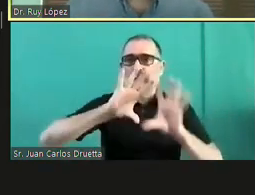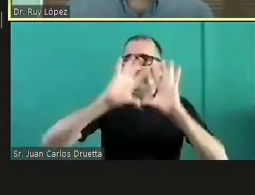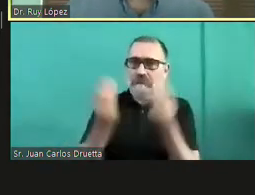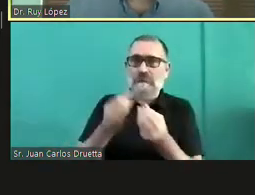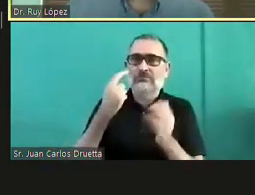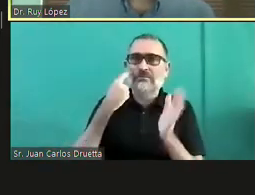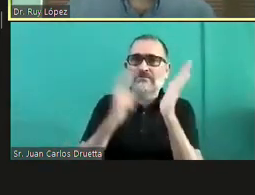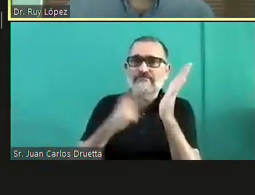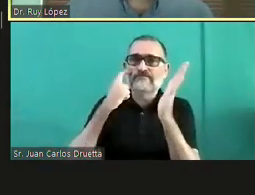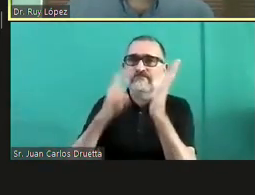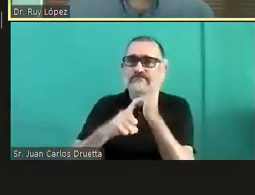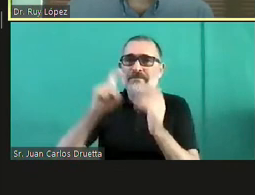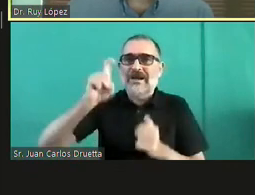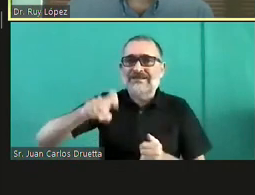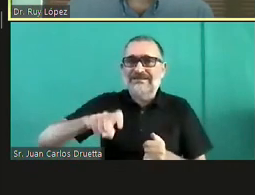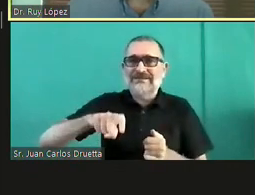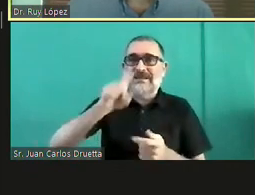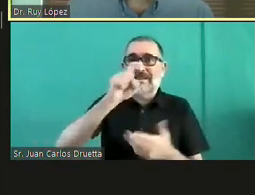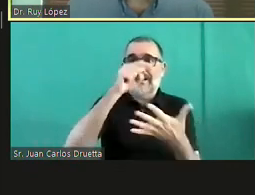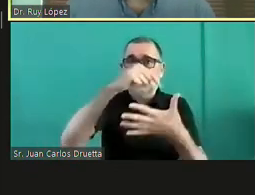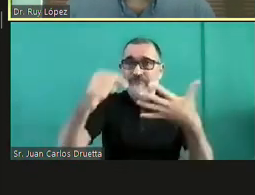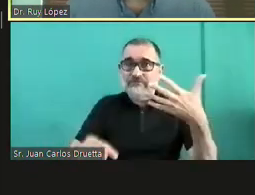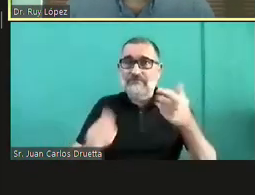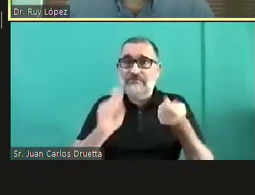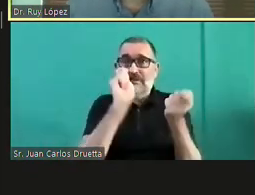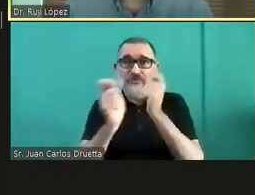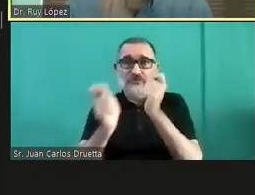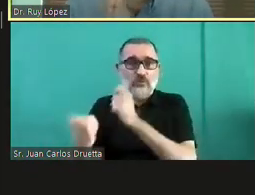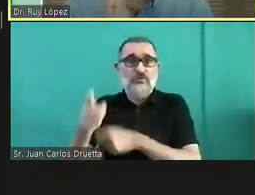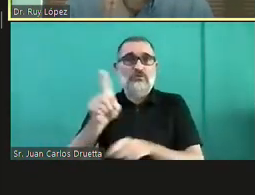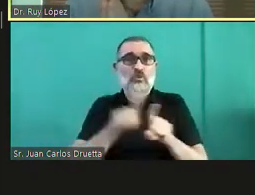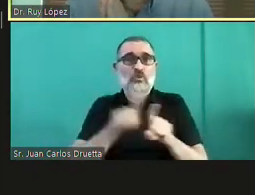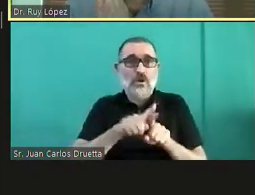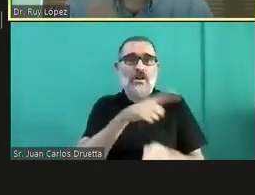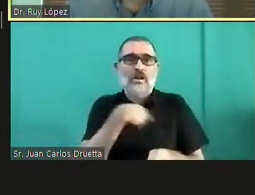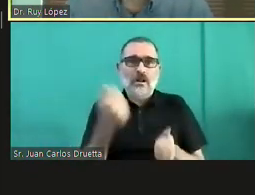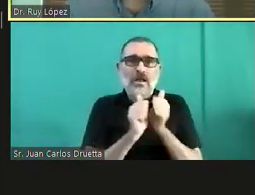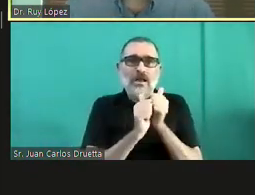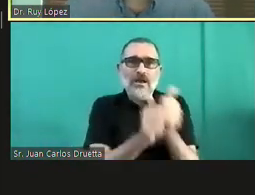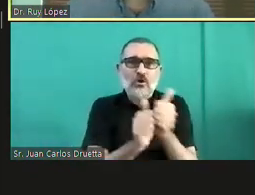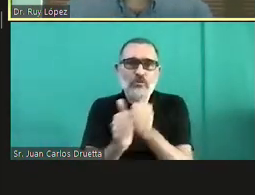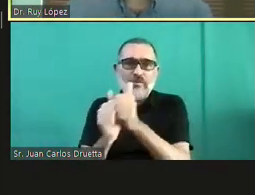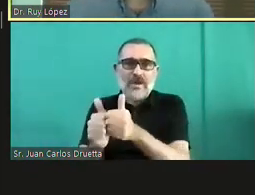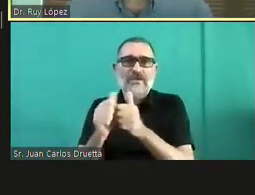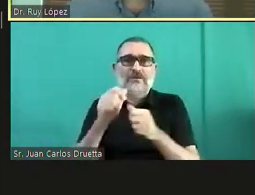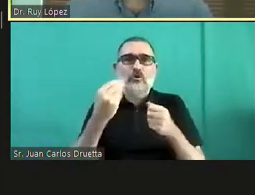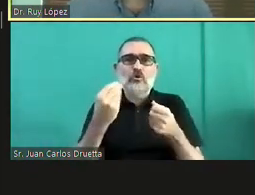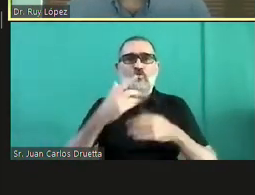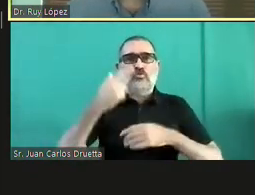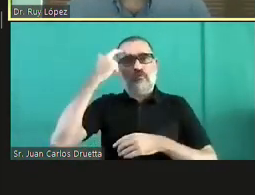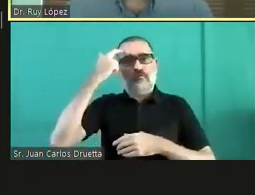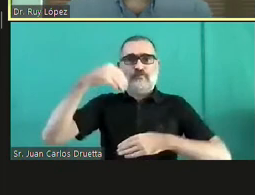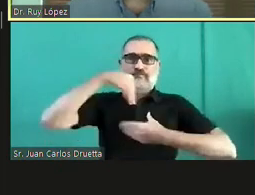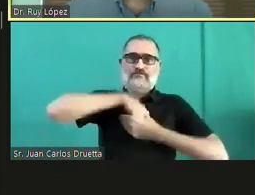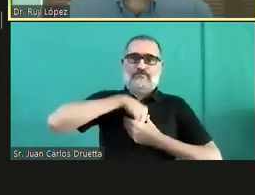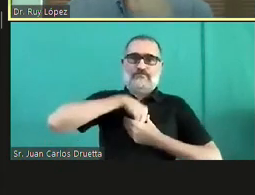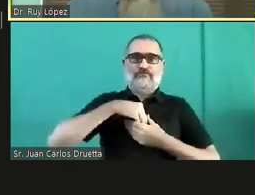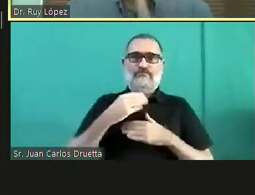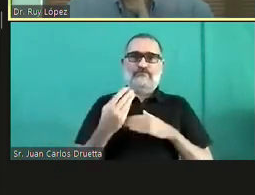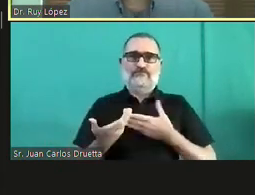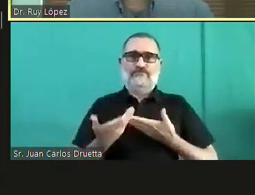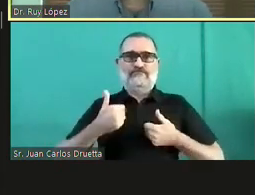industria de alimentos el poder señalar el impacto que había tenido en las últimas décadas